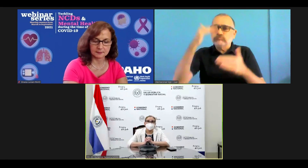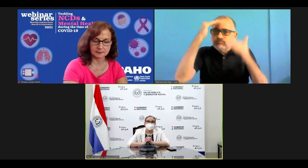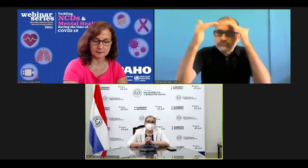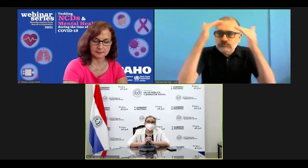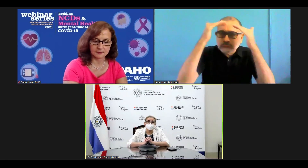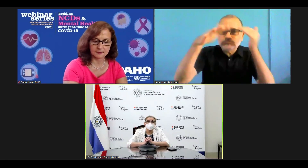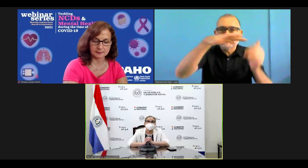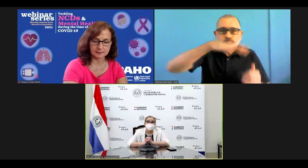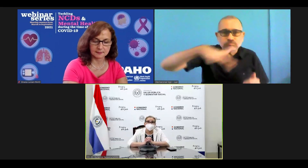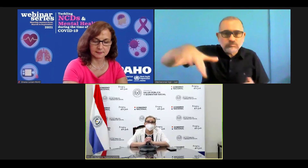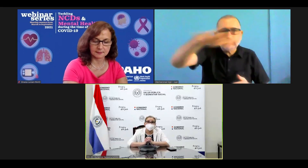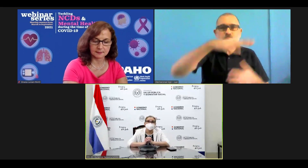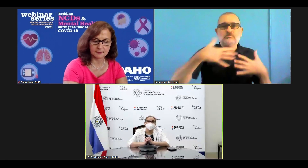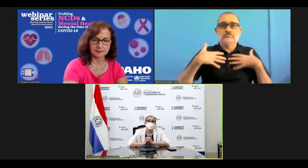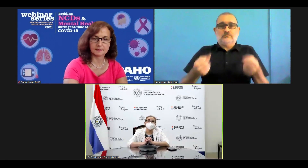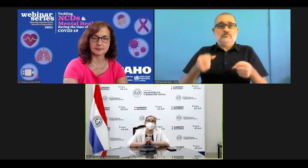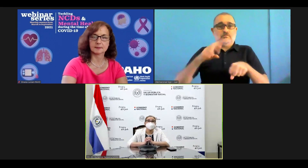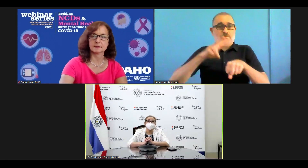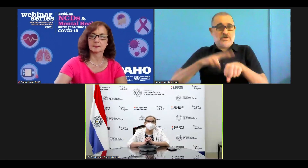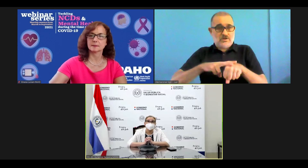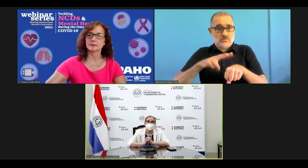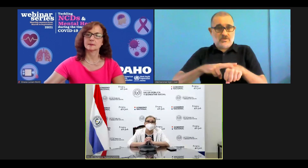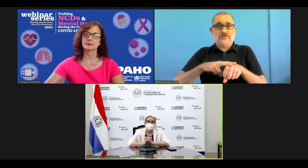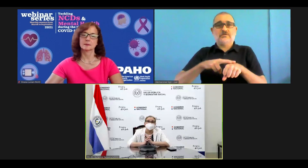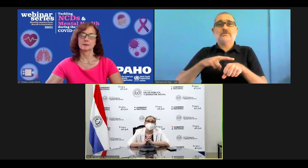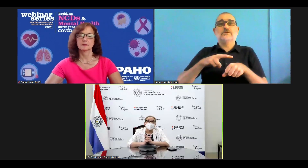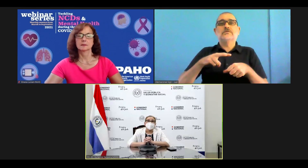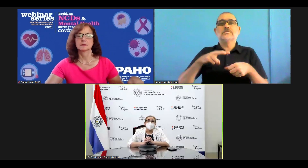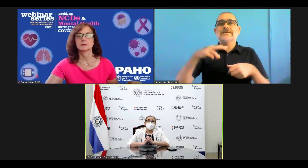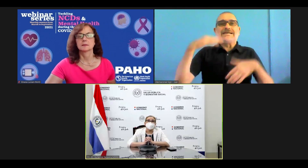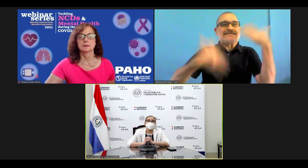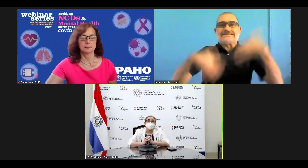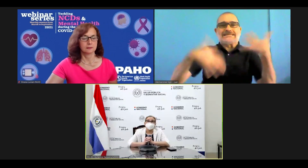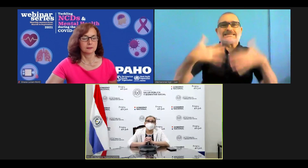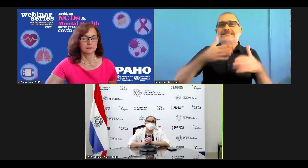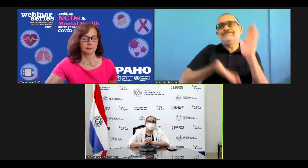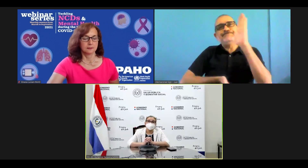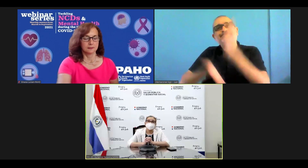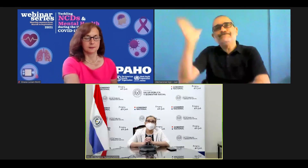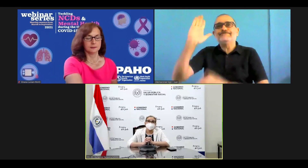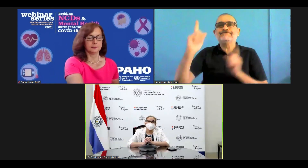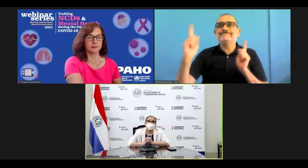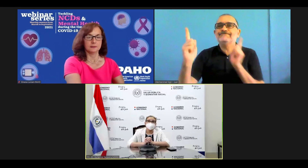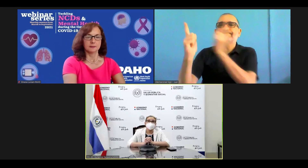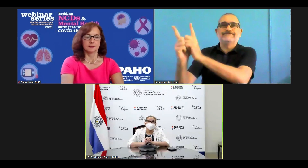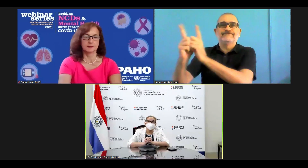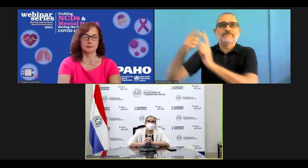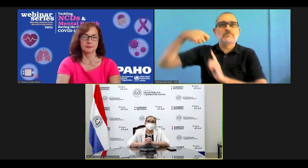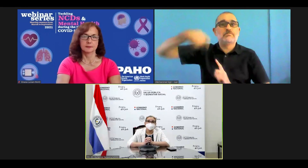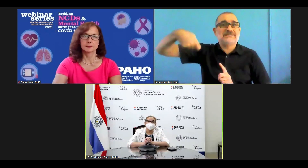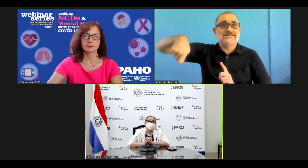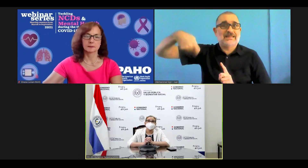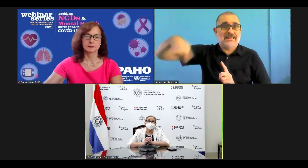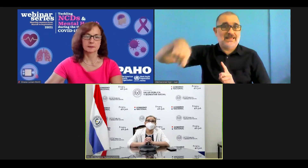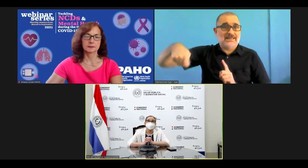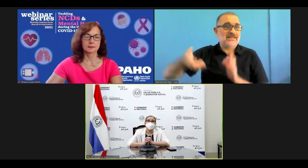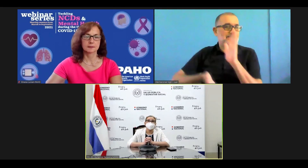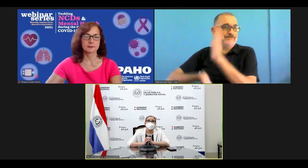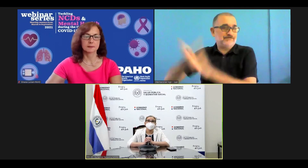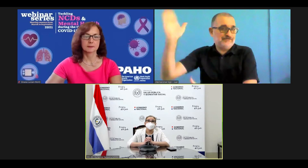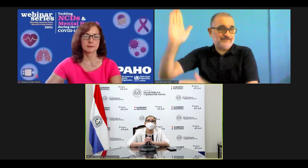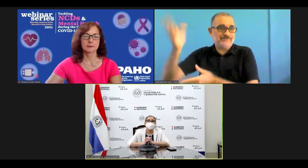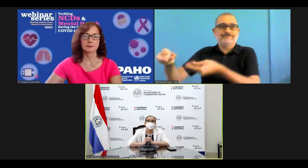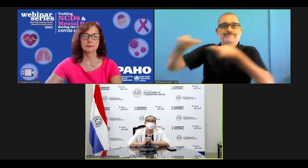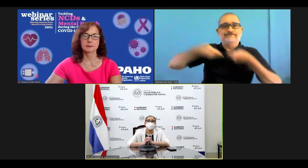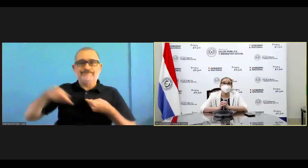les envía sus saludos y también sus respetos. Lastimosamente, les repito, no pudo acompañar, entonces